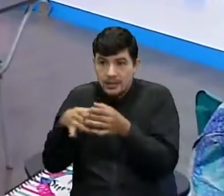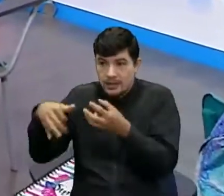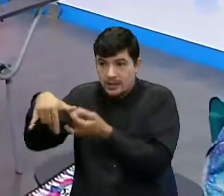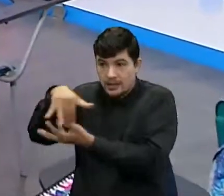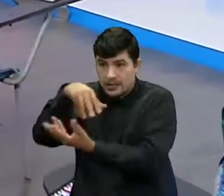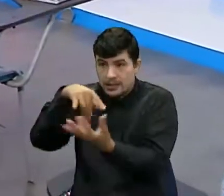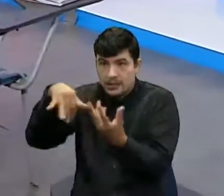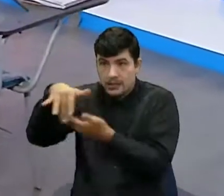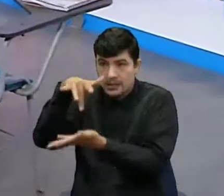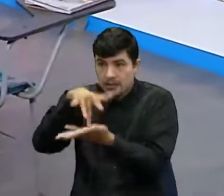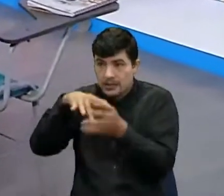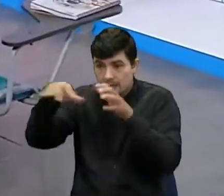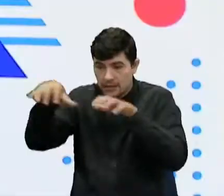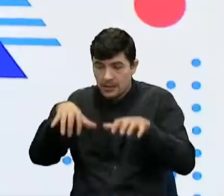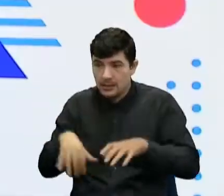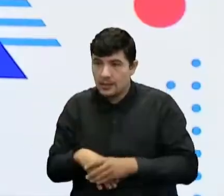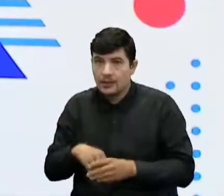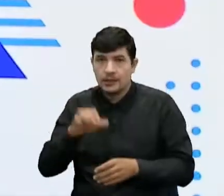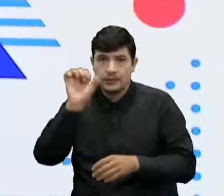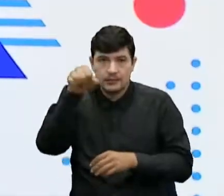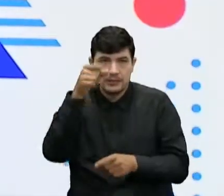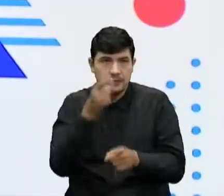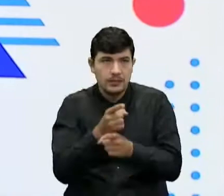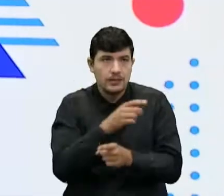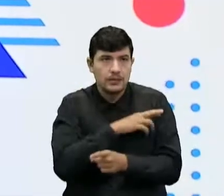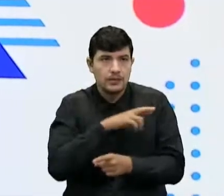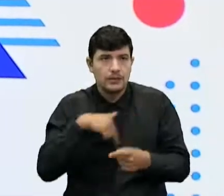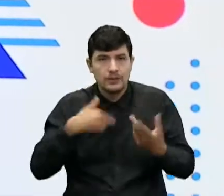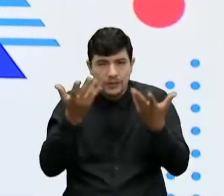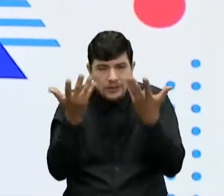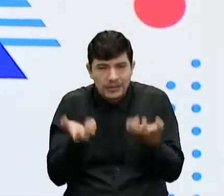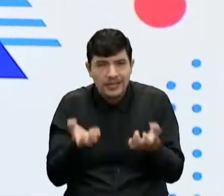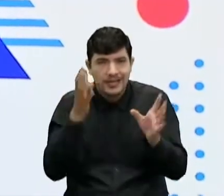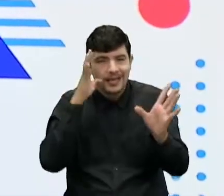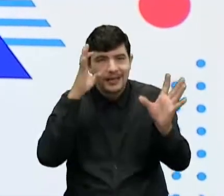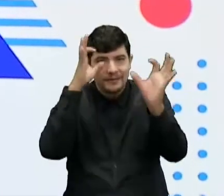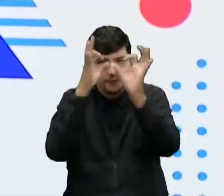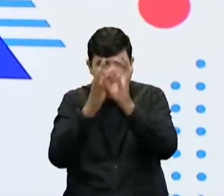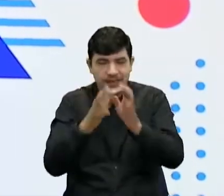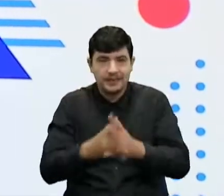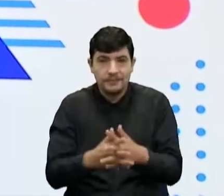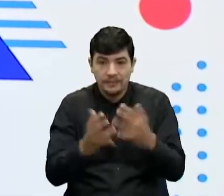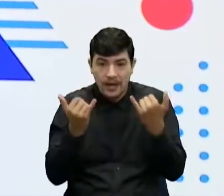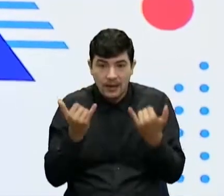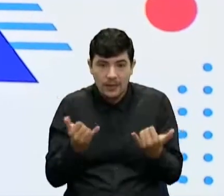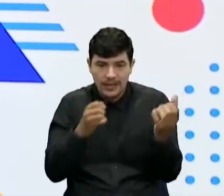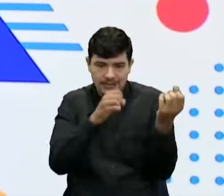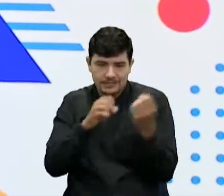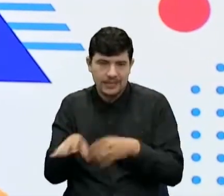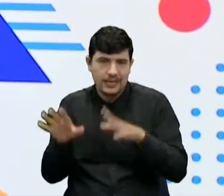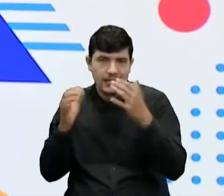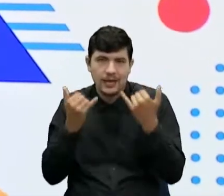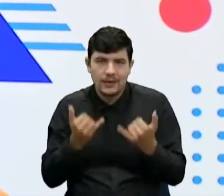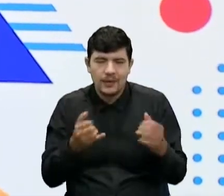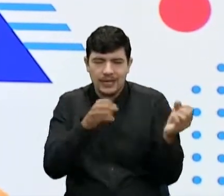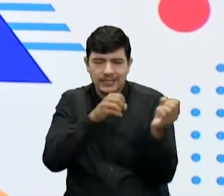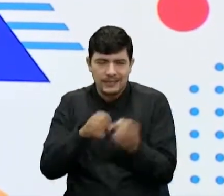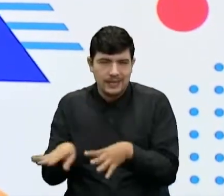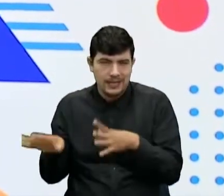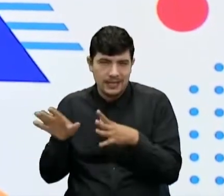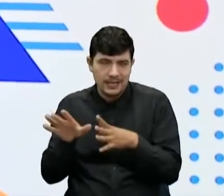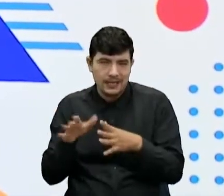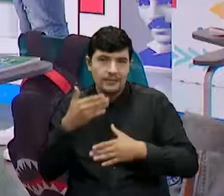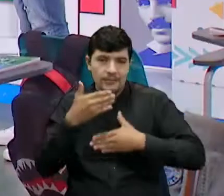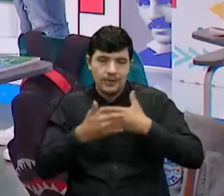esa categoría Sí Y queríamos enfatizar hoy En esto Porque se está perdiendo Ya lo decías Son especies